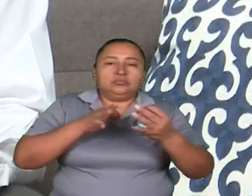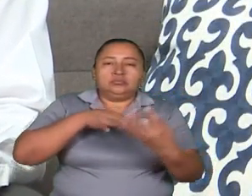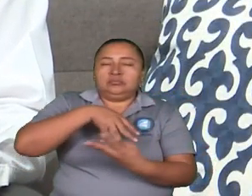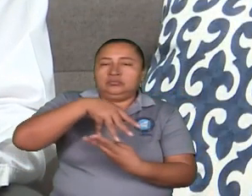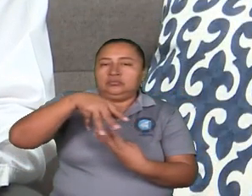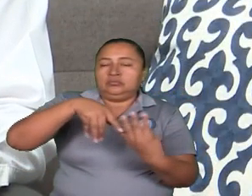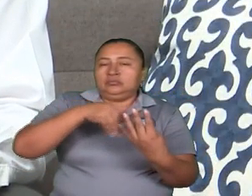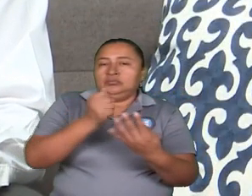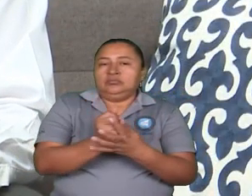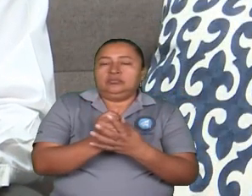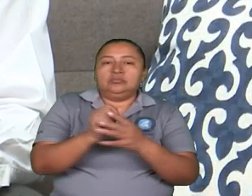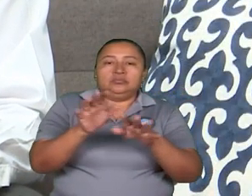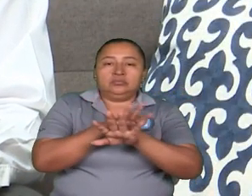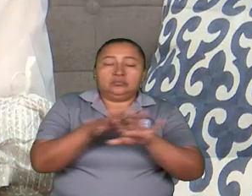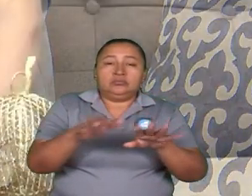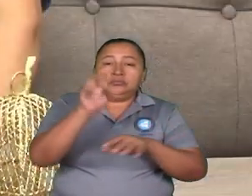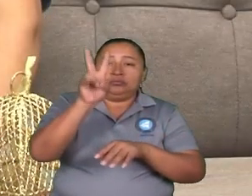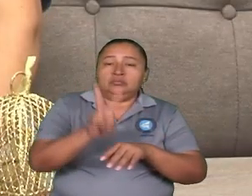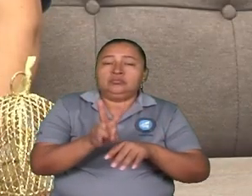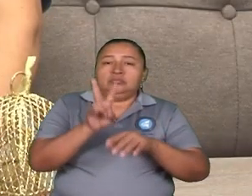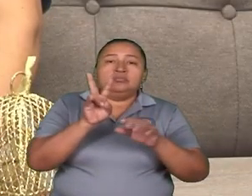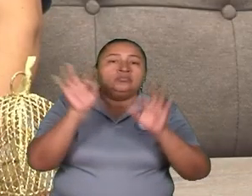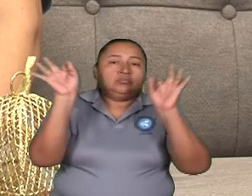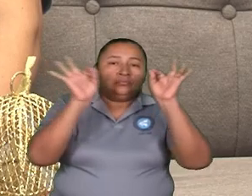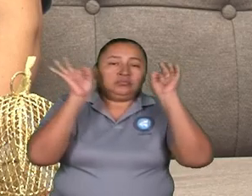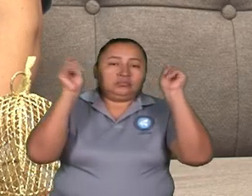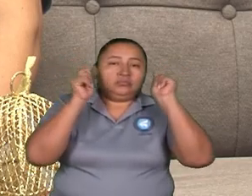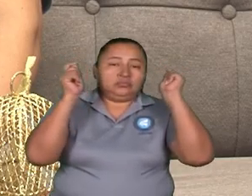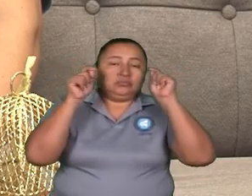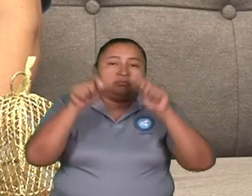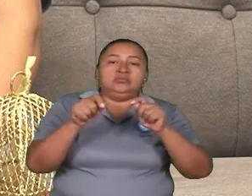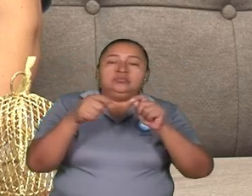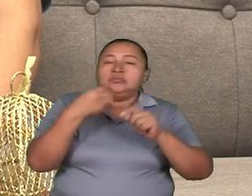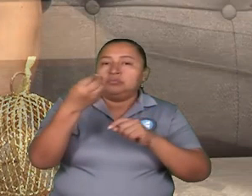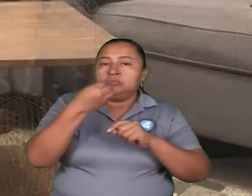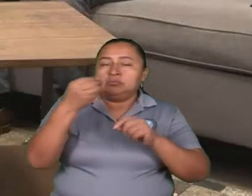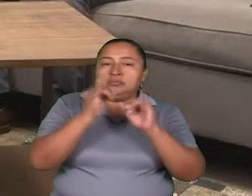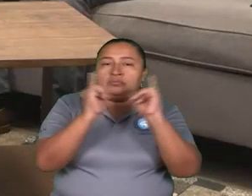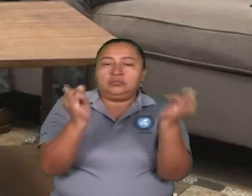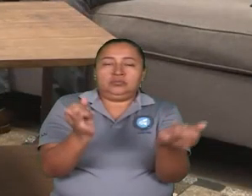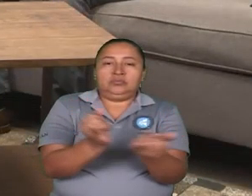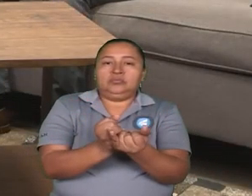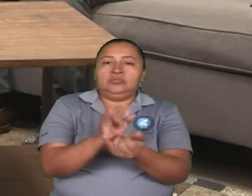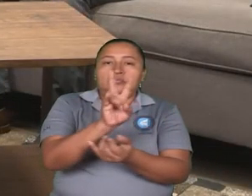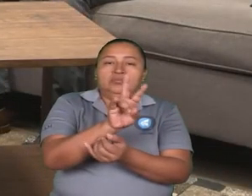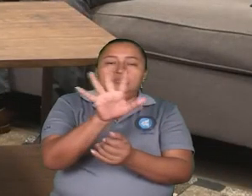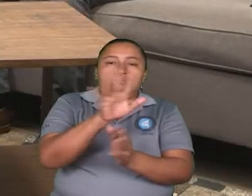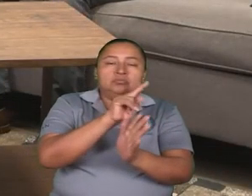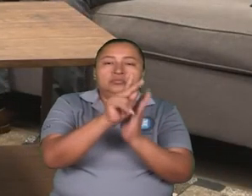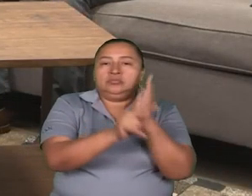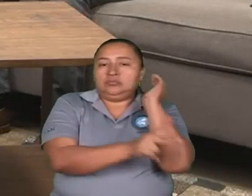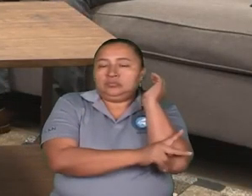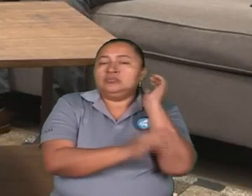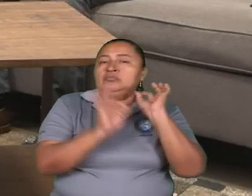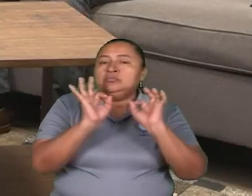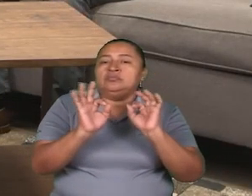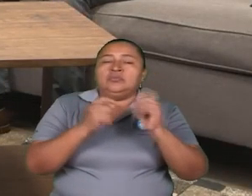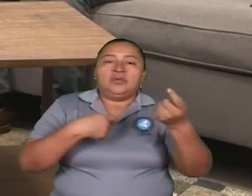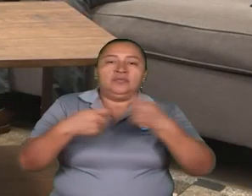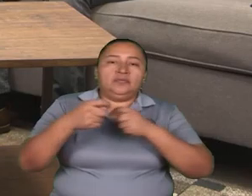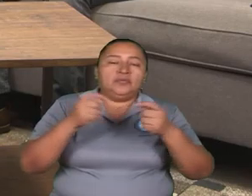Gracias por estar acompañándonos en su programa desde el Parlamento. Hoy conversando sobre la Feria del Comercio Navideño, un